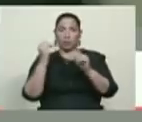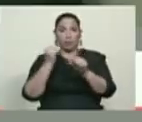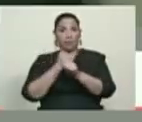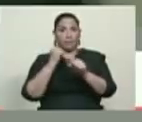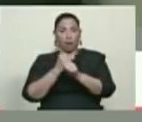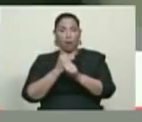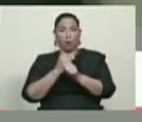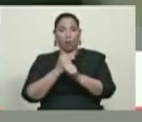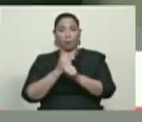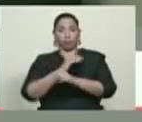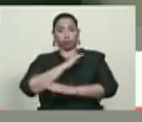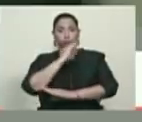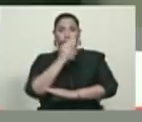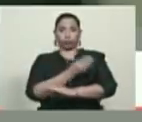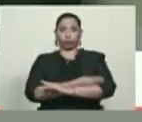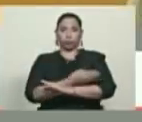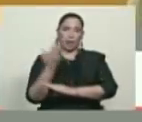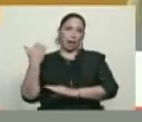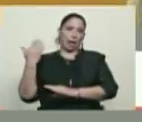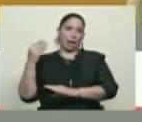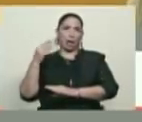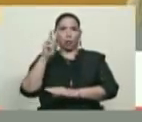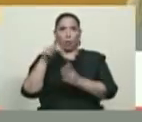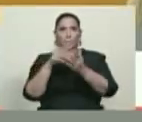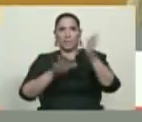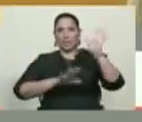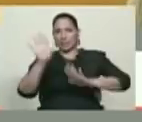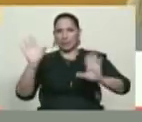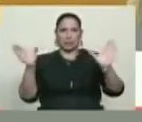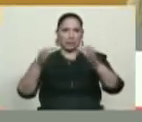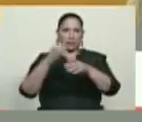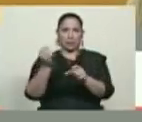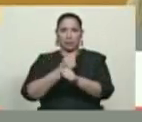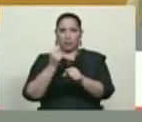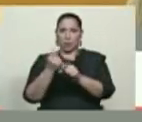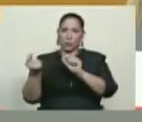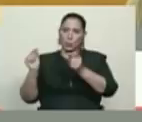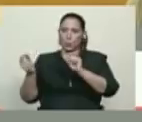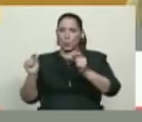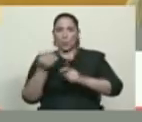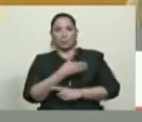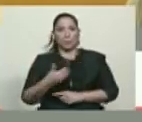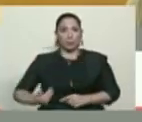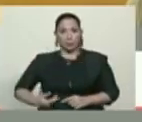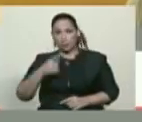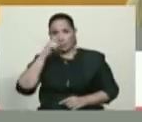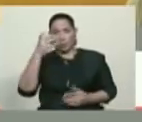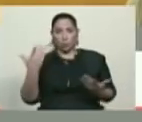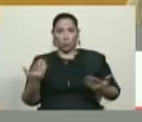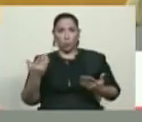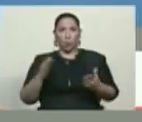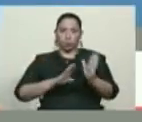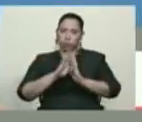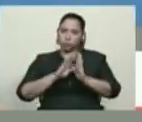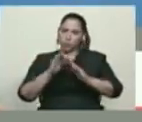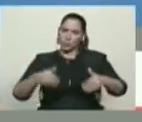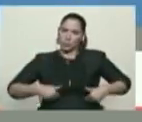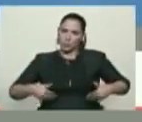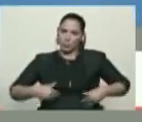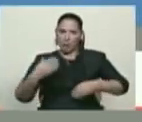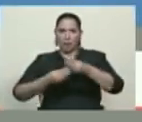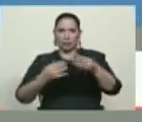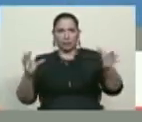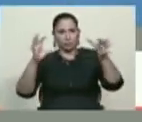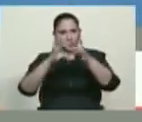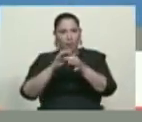riguroso desde el año 2015 de nuestros equipos de trabajo y del presidente Nicolás Maduro en su empeño por hacer coincidir